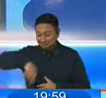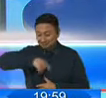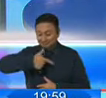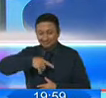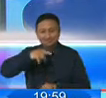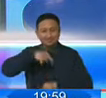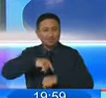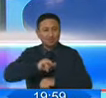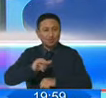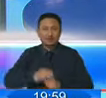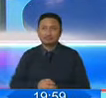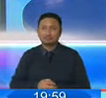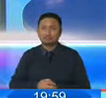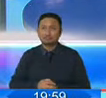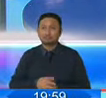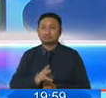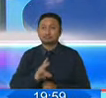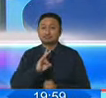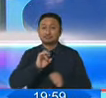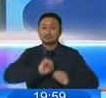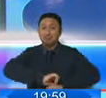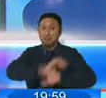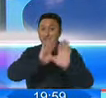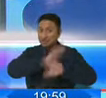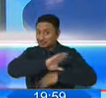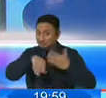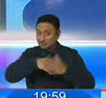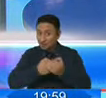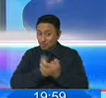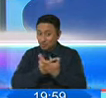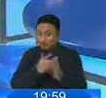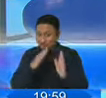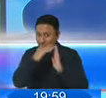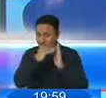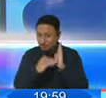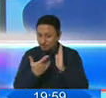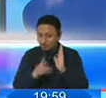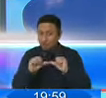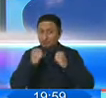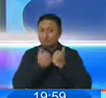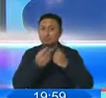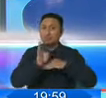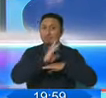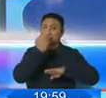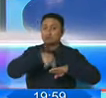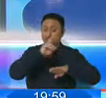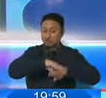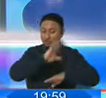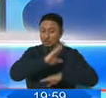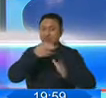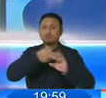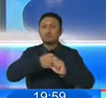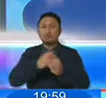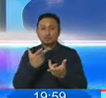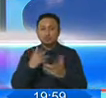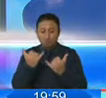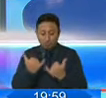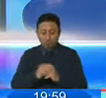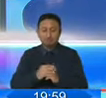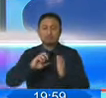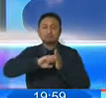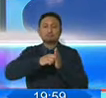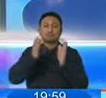a la misma hora. Y a las 7 de la mañana toda la información respectiva sobre la Asamblea Nacional y esa renuncia realizada por